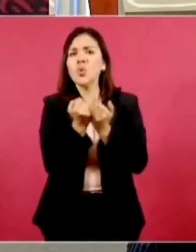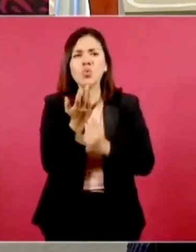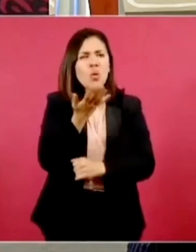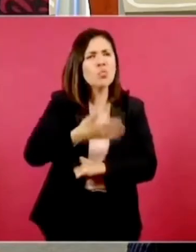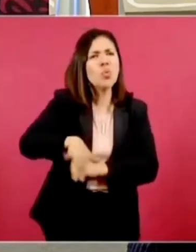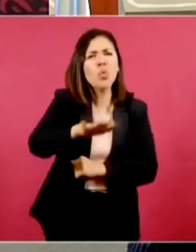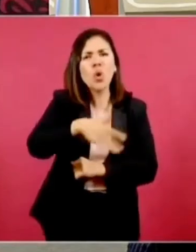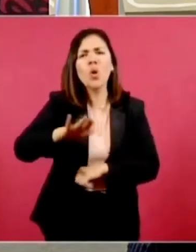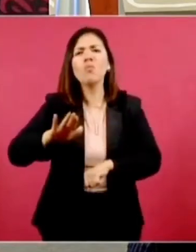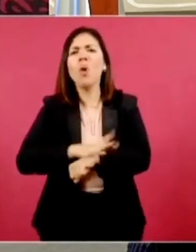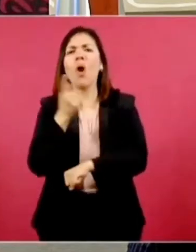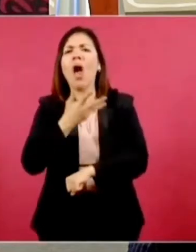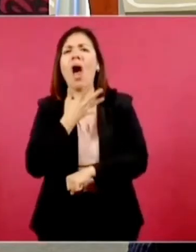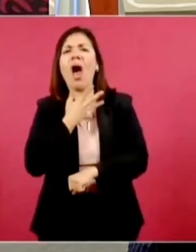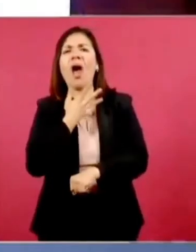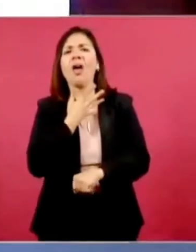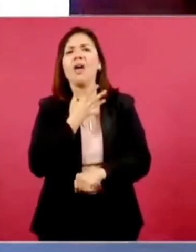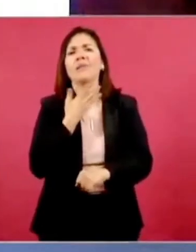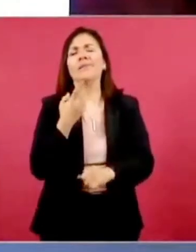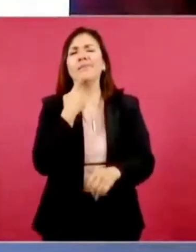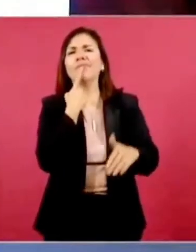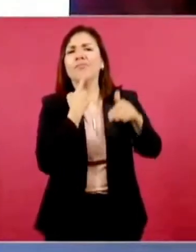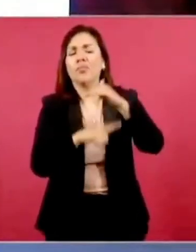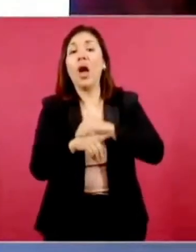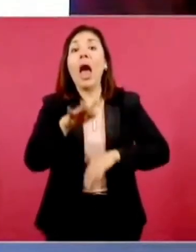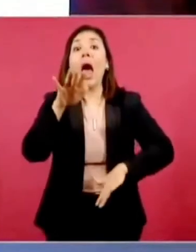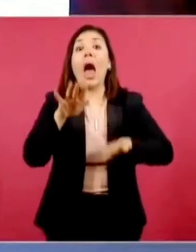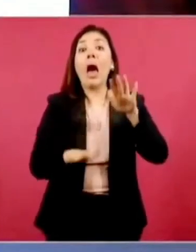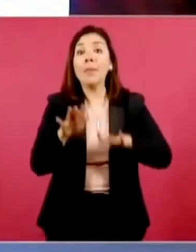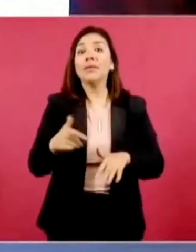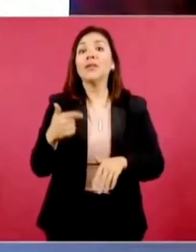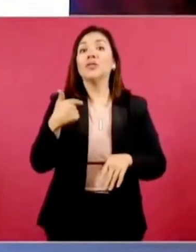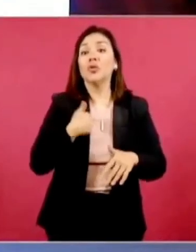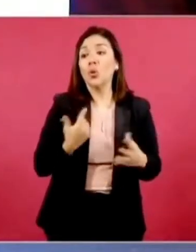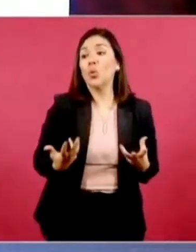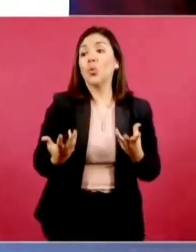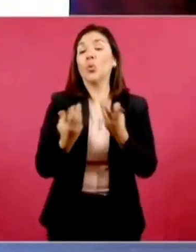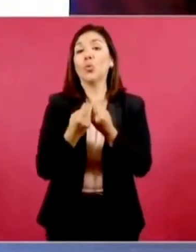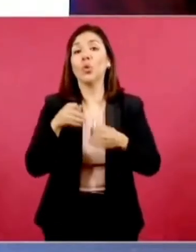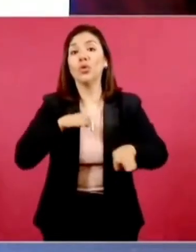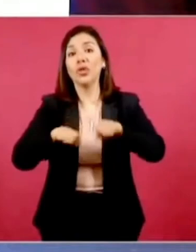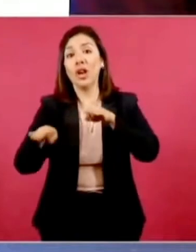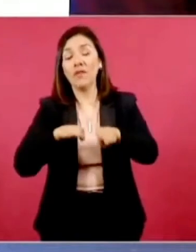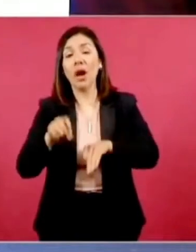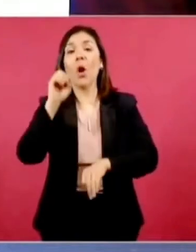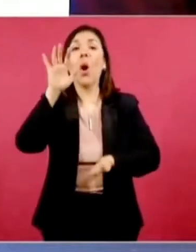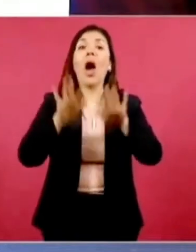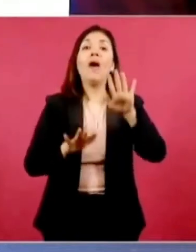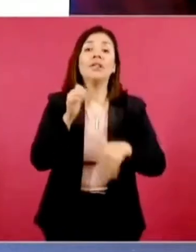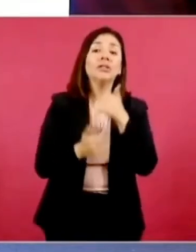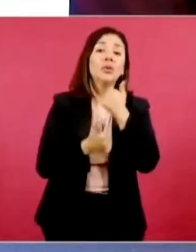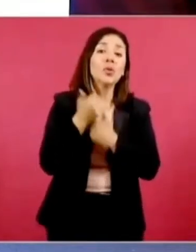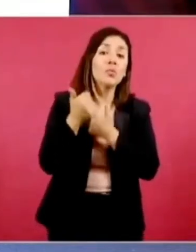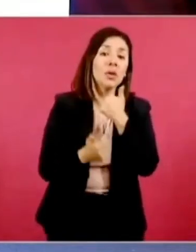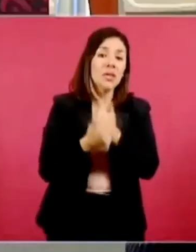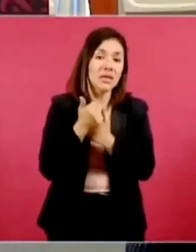A veces colaboramos o competimos en tales circunstancias. O sea,